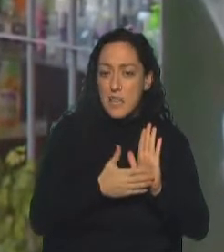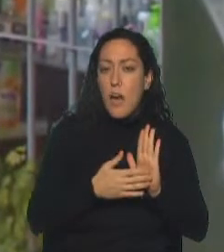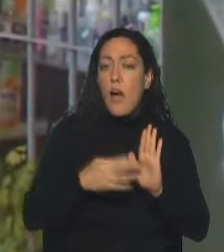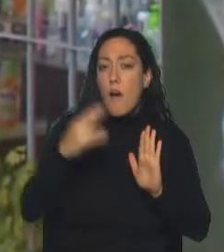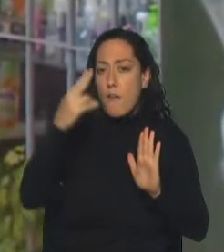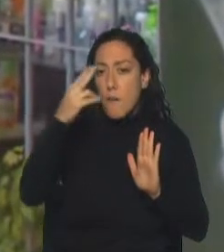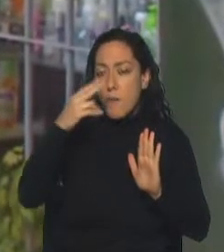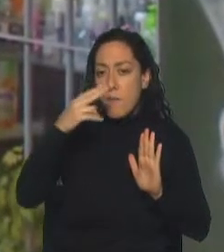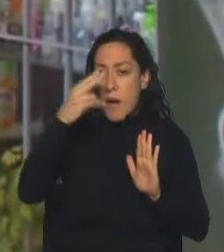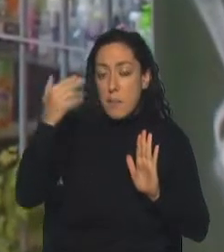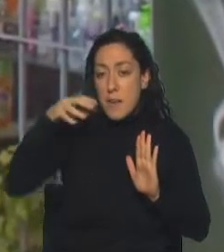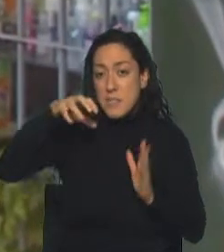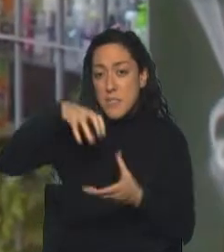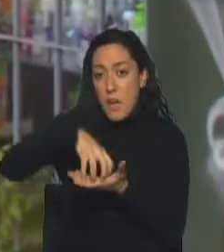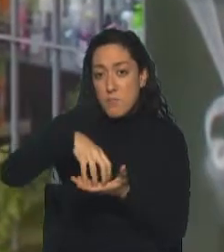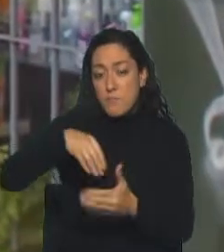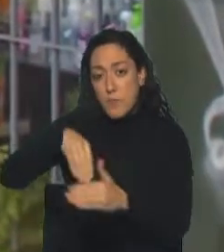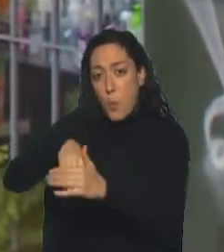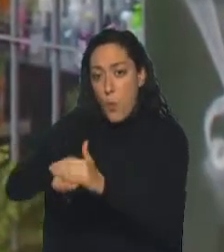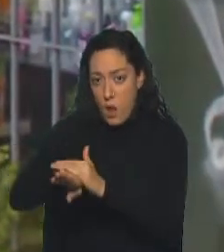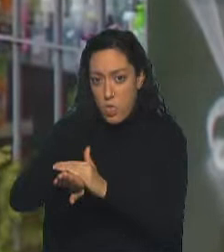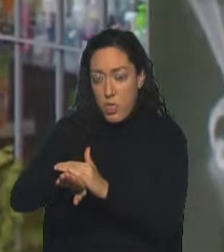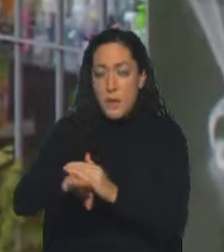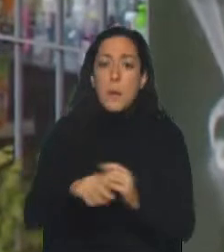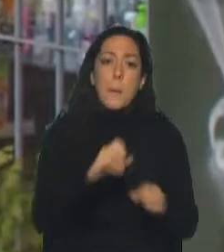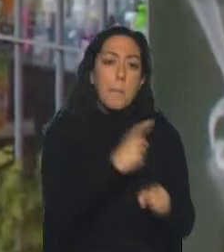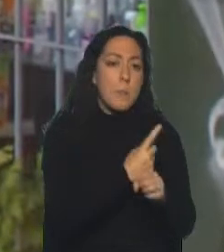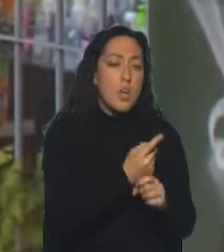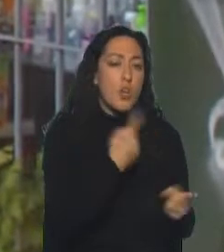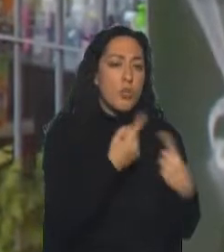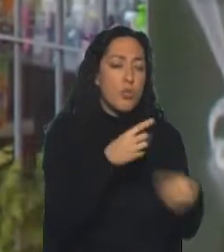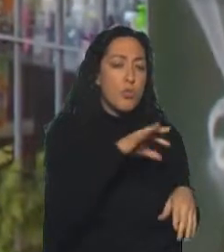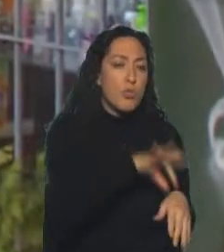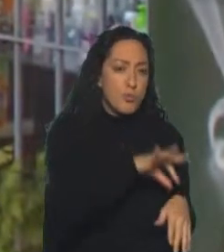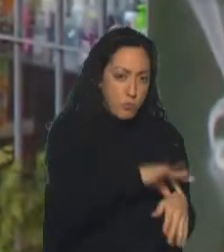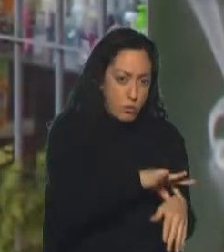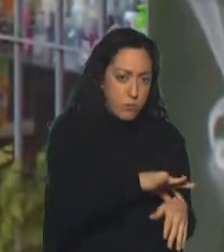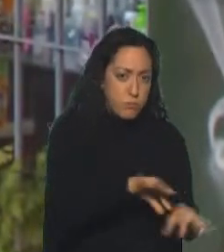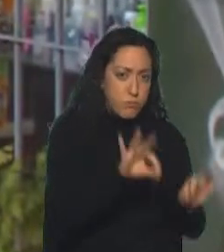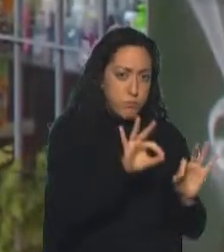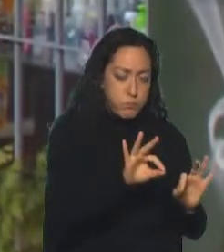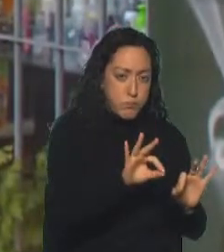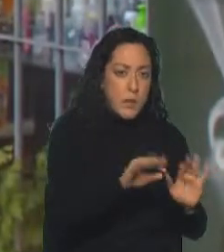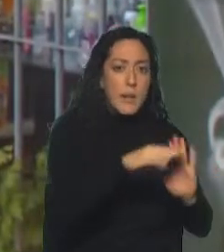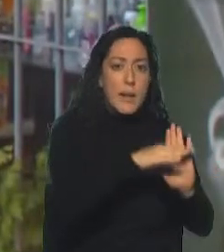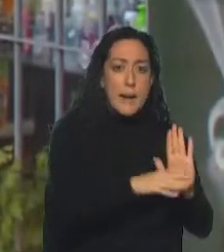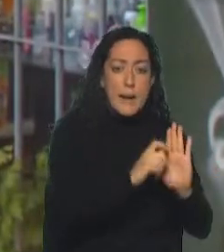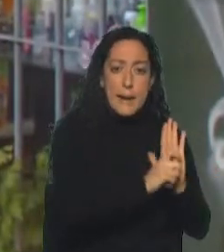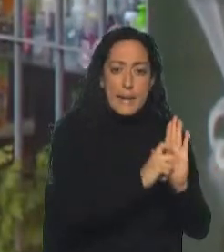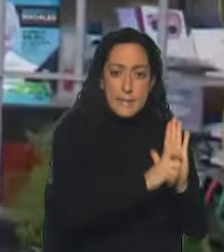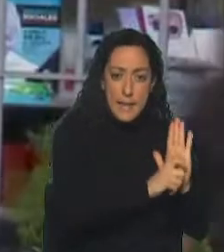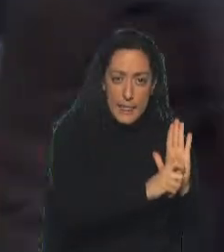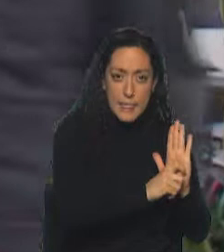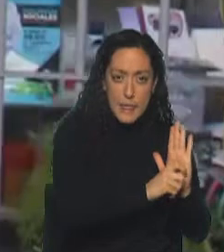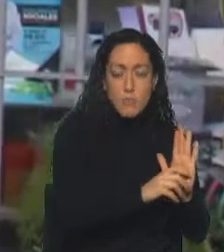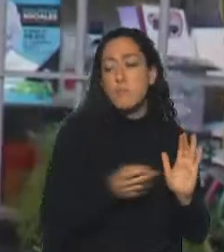farmacia va a ver que hacer una consulta previa con el médico un diagnóstico y la receta de un antibiótico específico para propender al